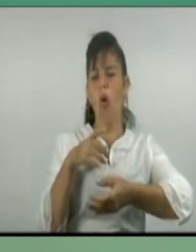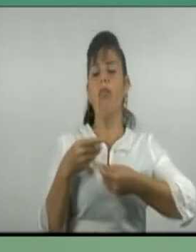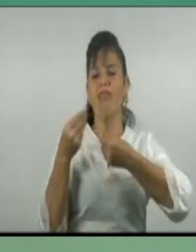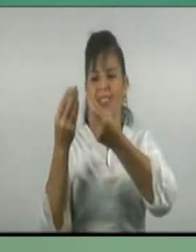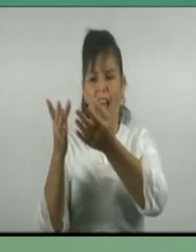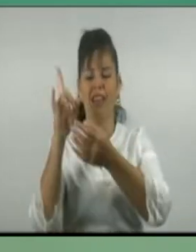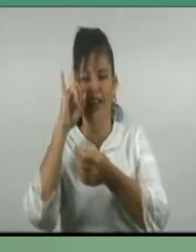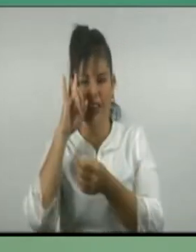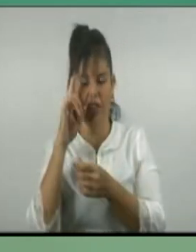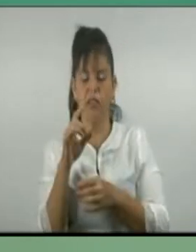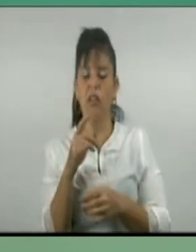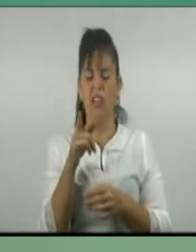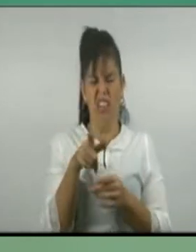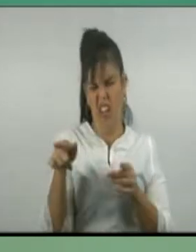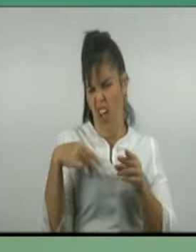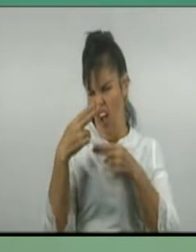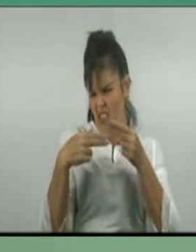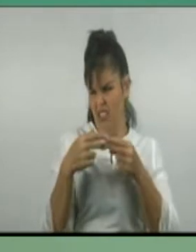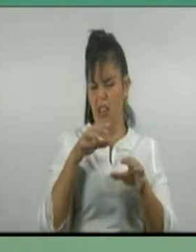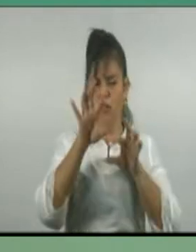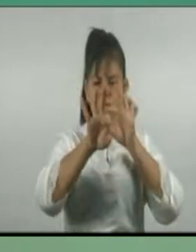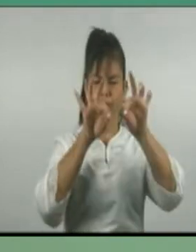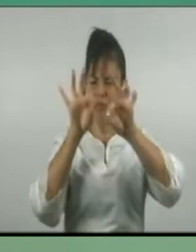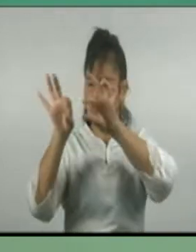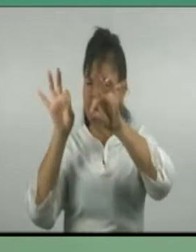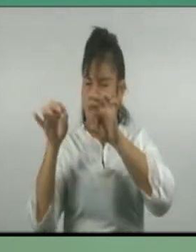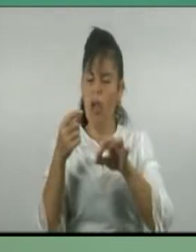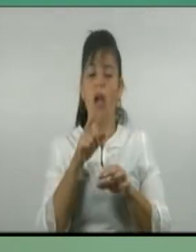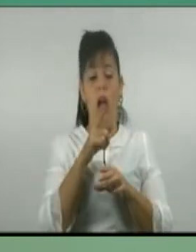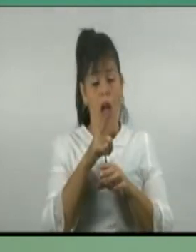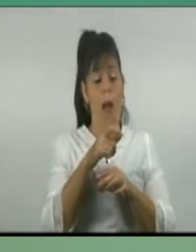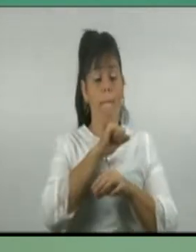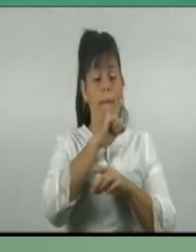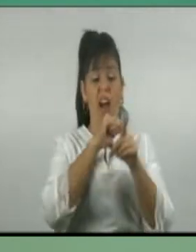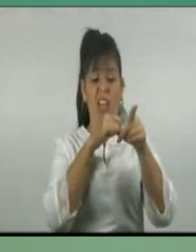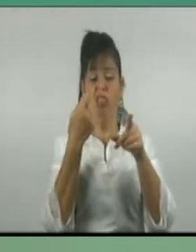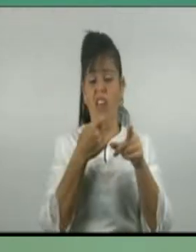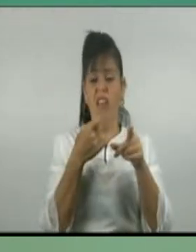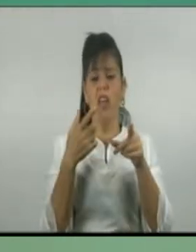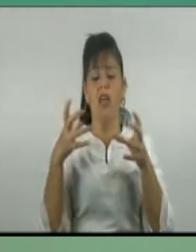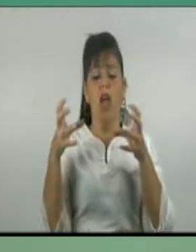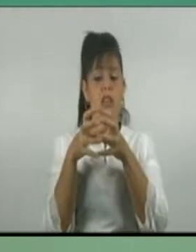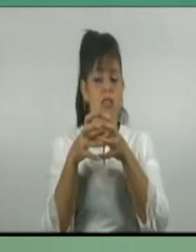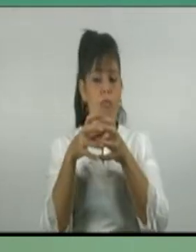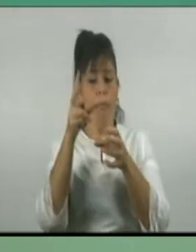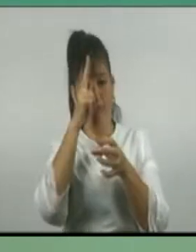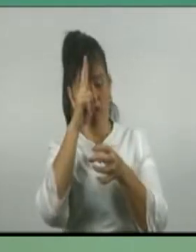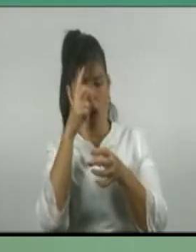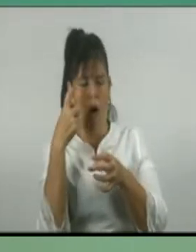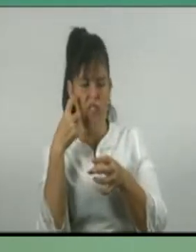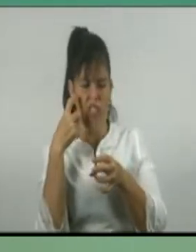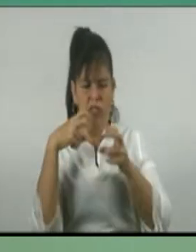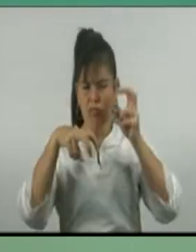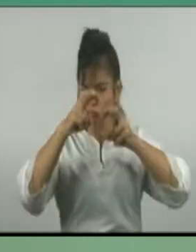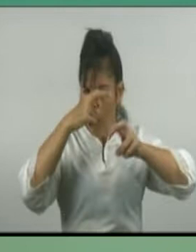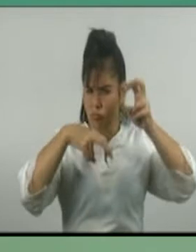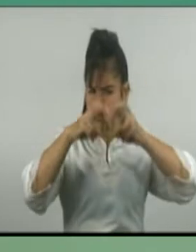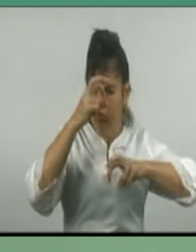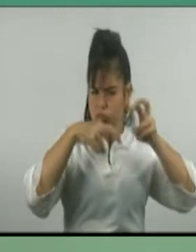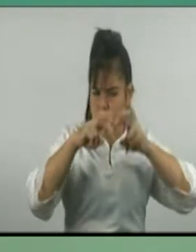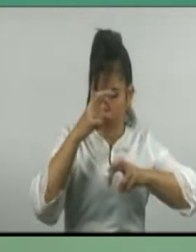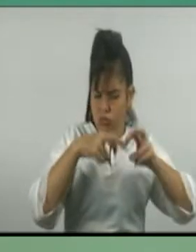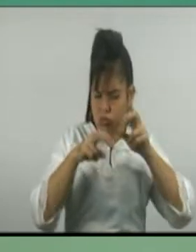realiza una selección la madre tiene que ser evaluada por un equipo multidisciplinario donde realmente es valorada por